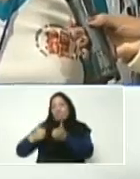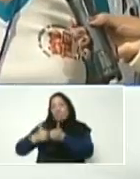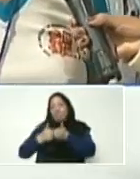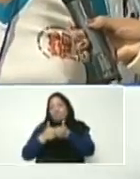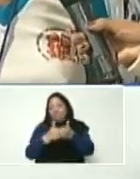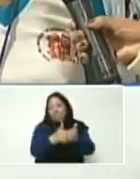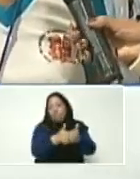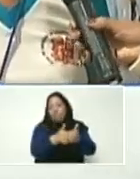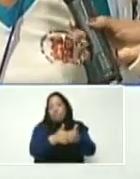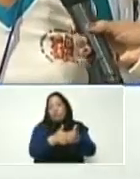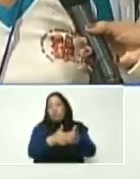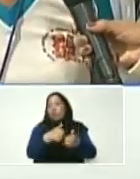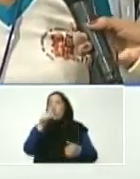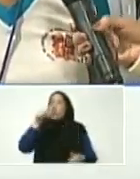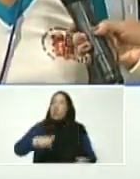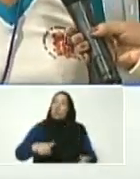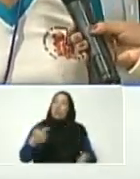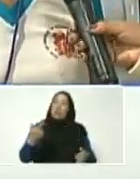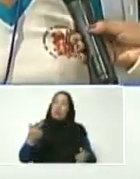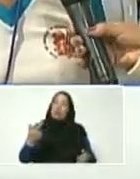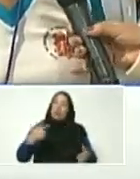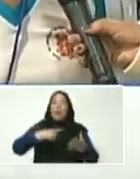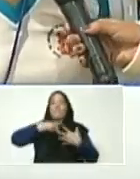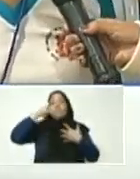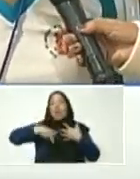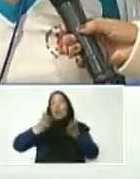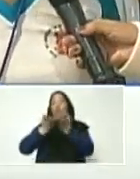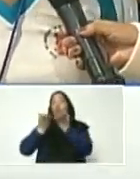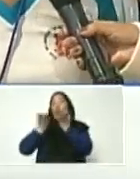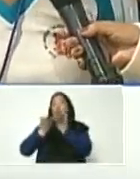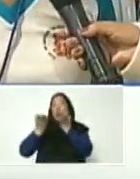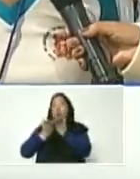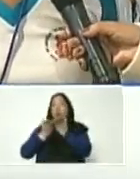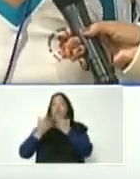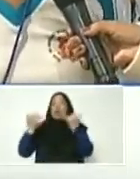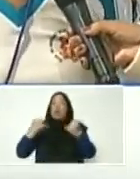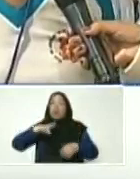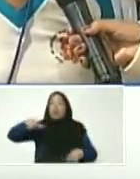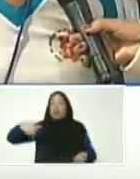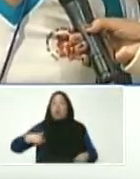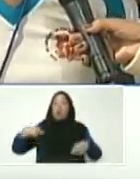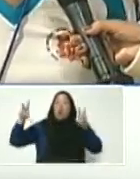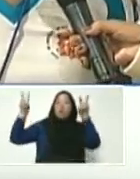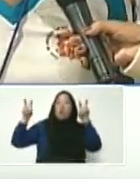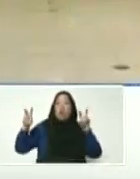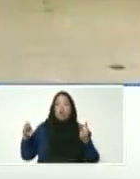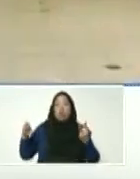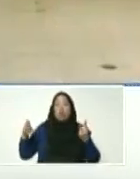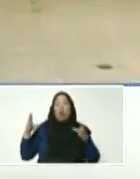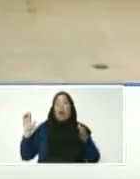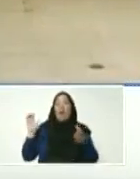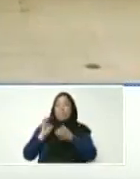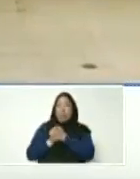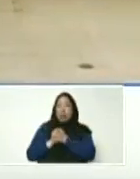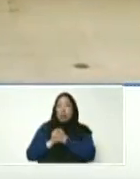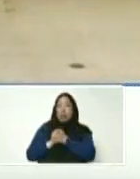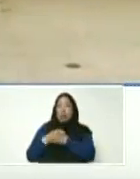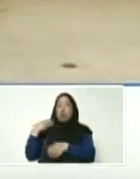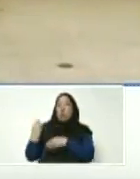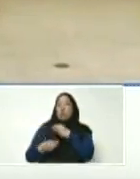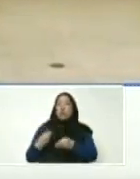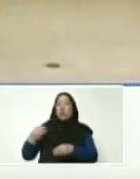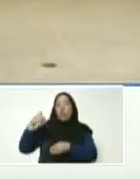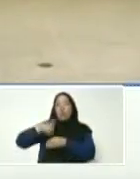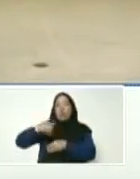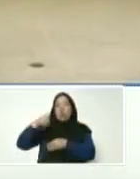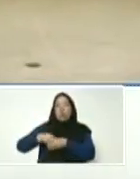que han hecho por este plantel. Y ahora están nuestros nuevos compañeros, que se hizo toda la elección